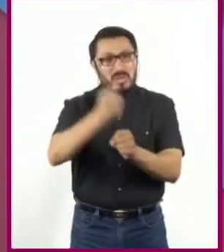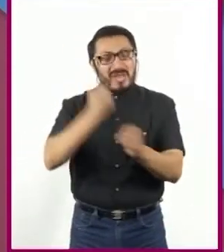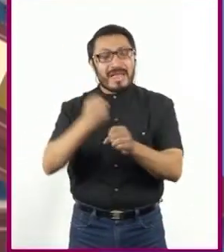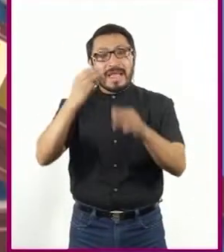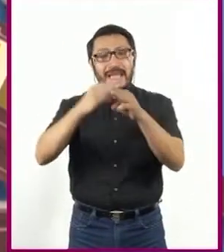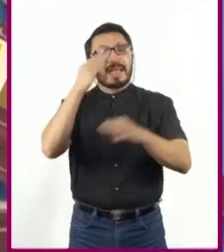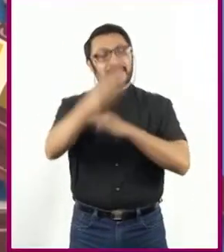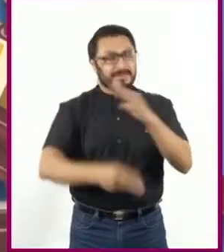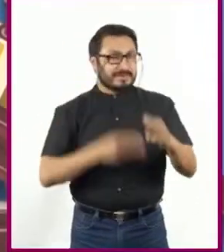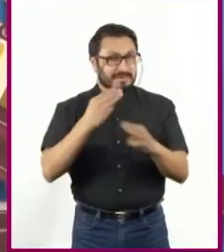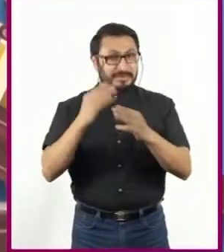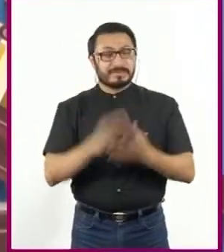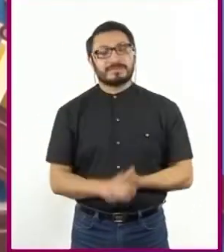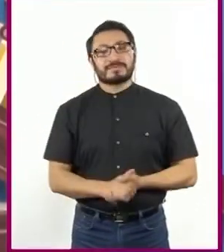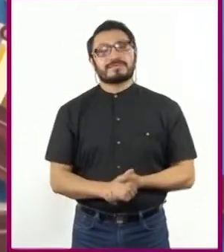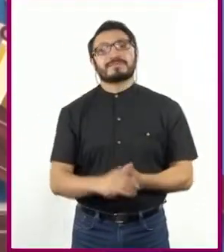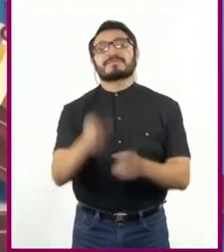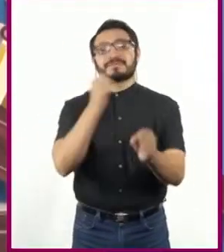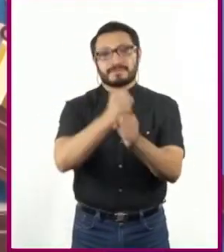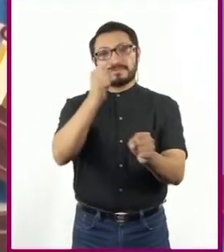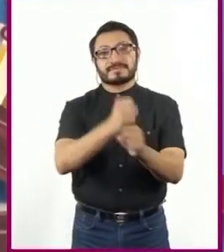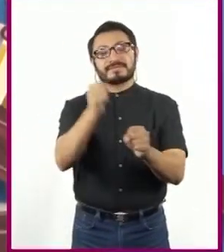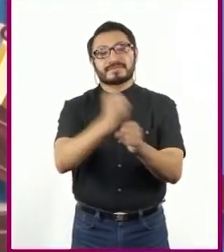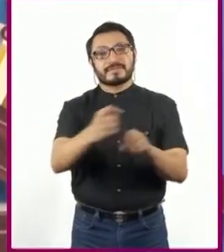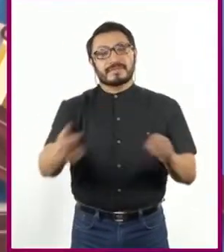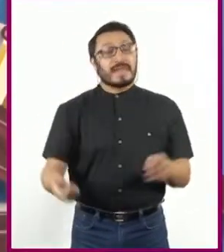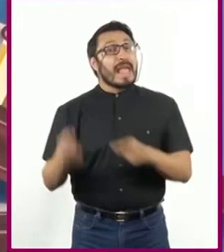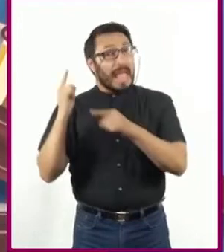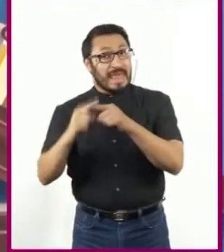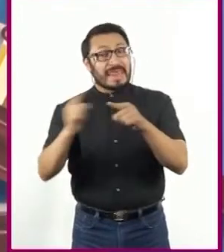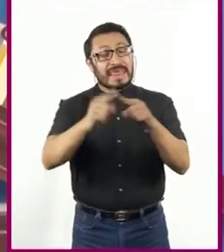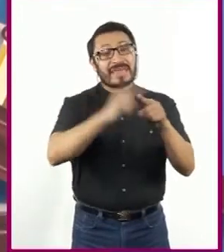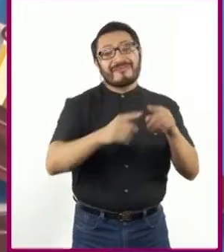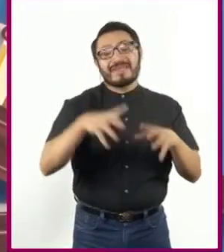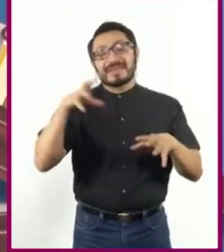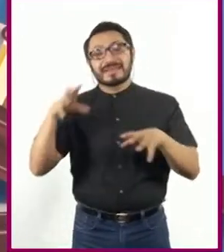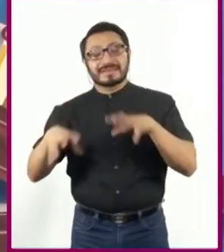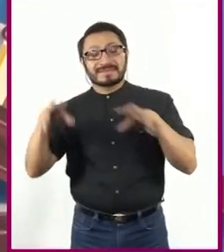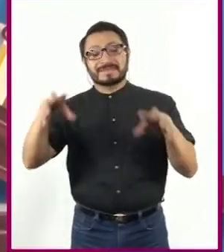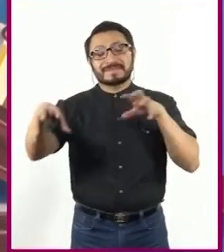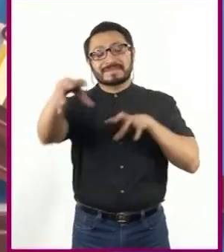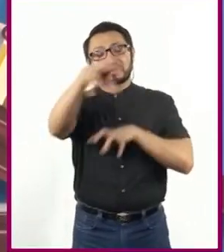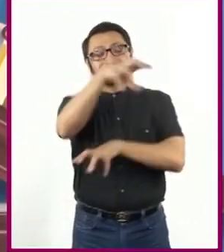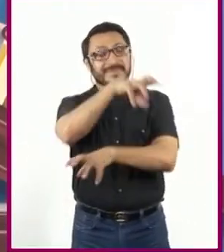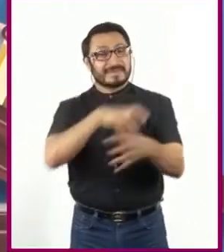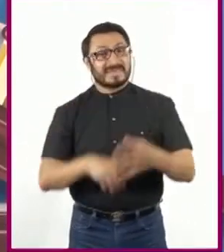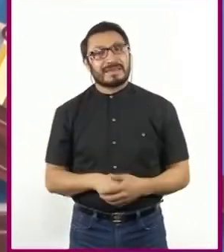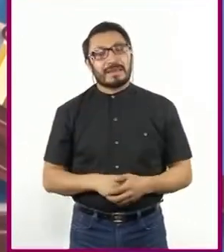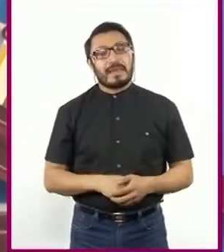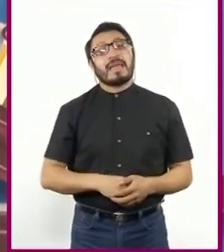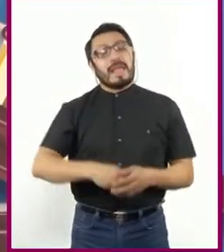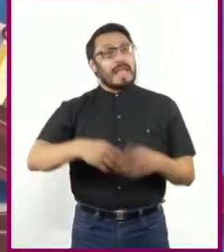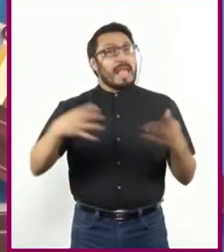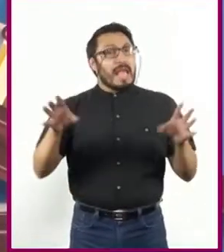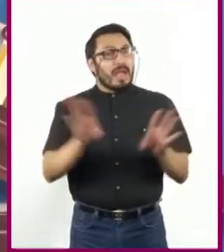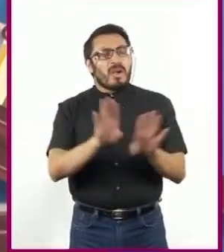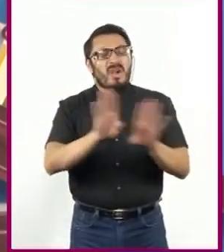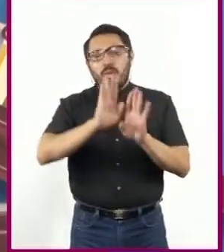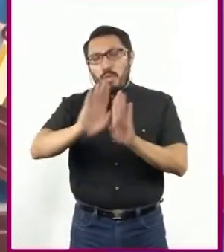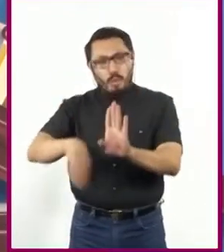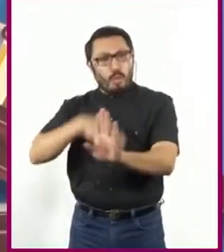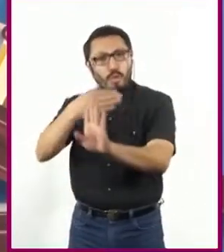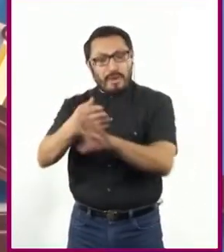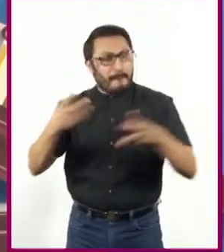mundo. La violencia se presenta en distintos ámbitos de nuestra existencia y va dirigida hacia